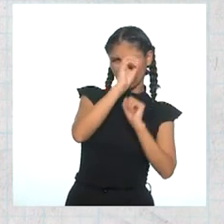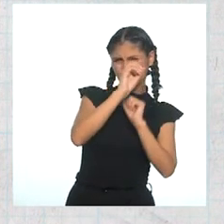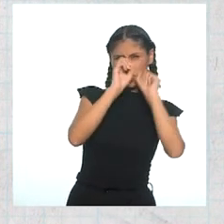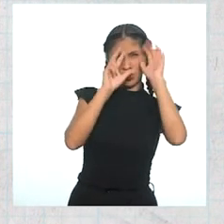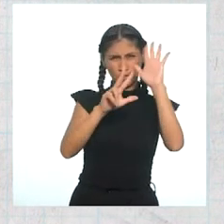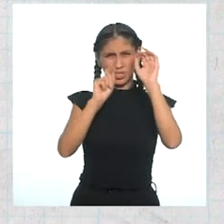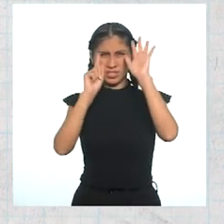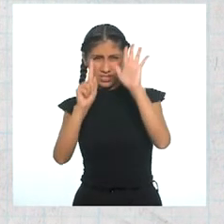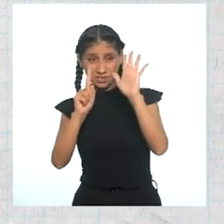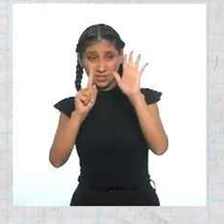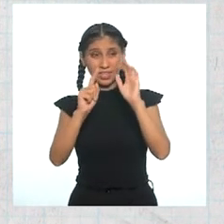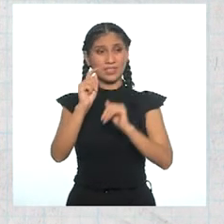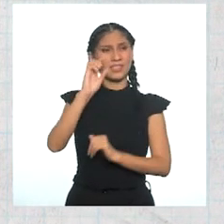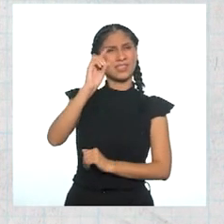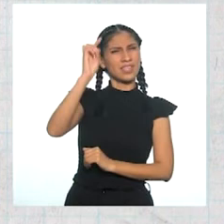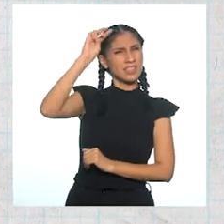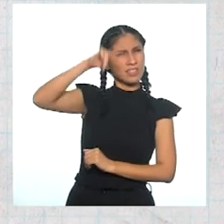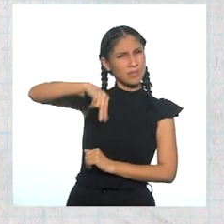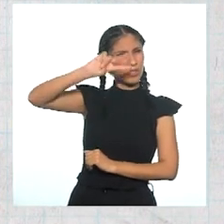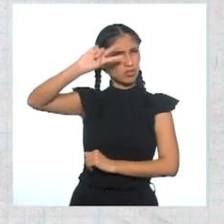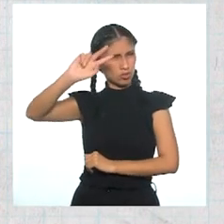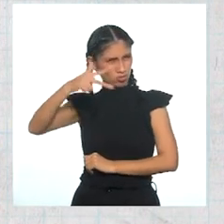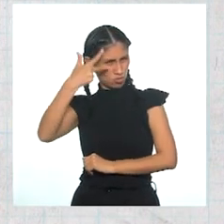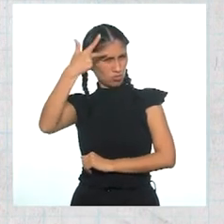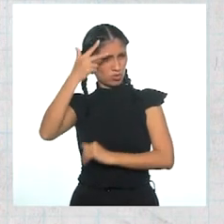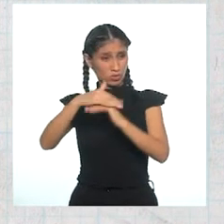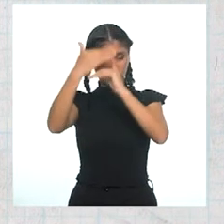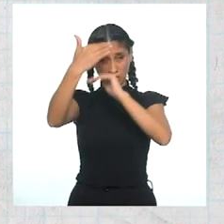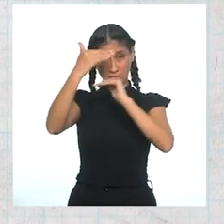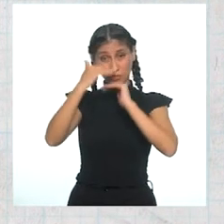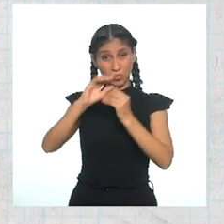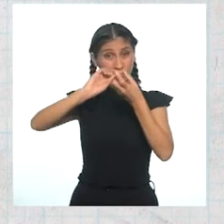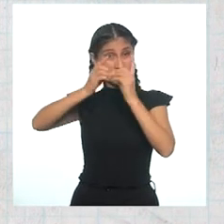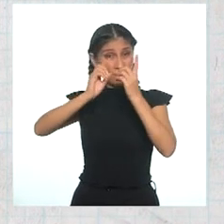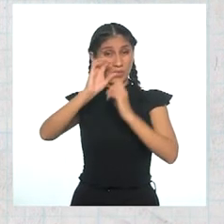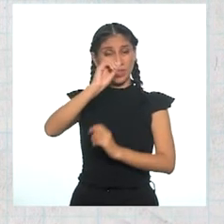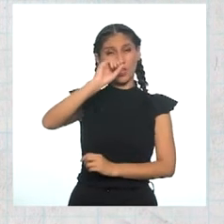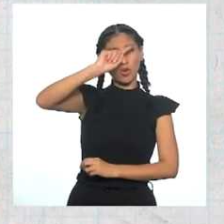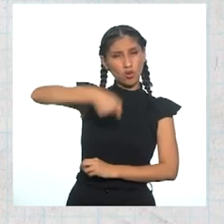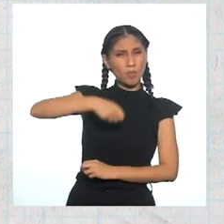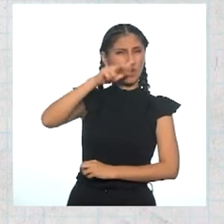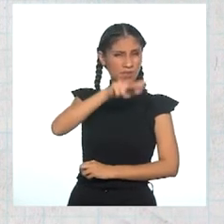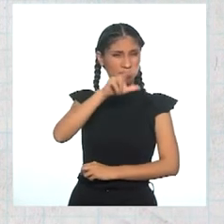0,31086 decímetros cúbicos, que automáticamente pasan a expresarse como